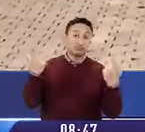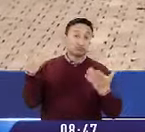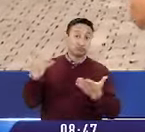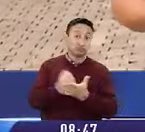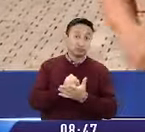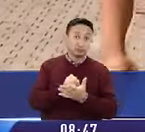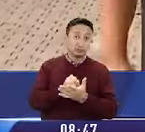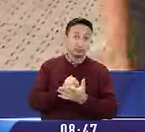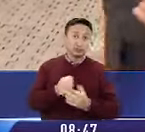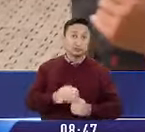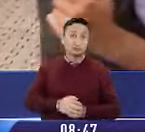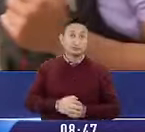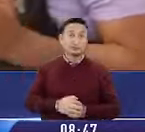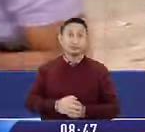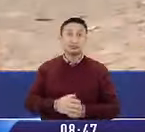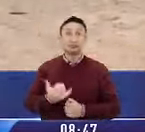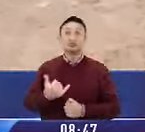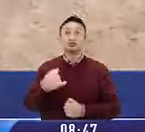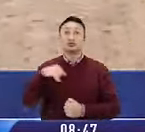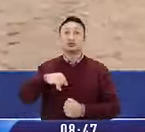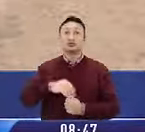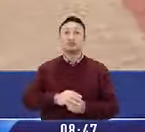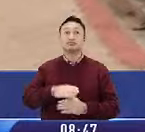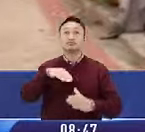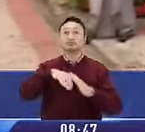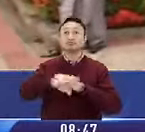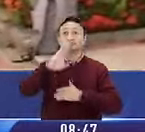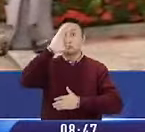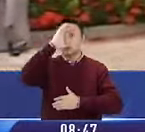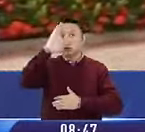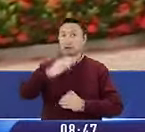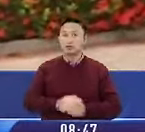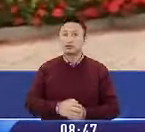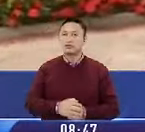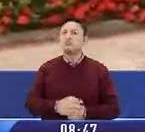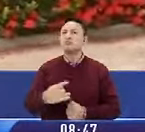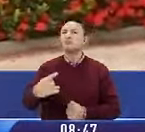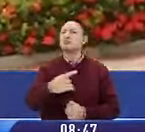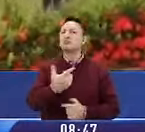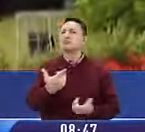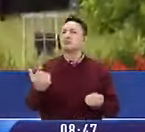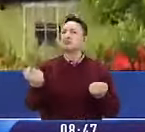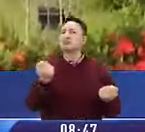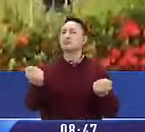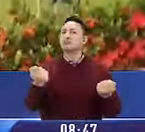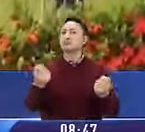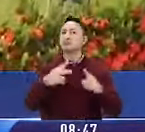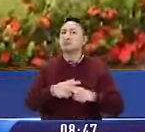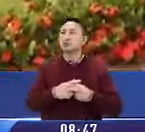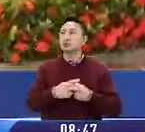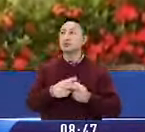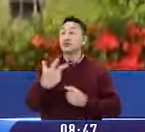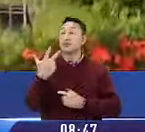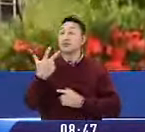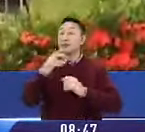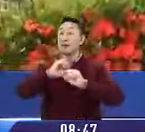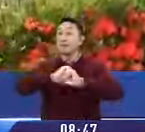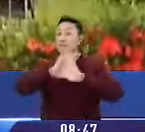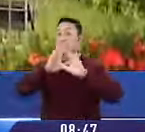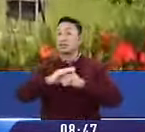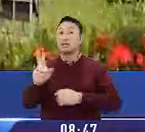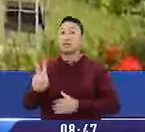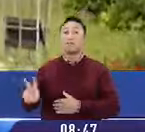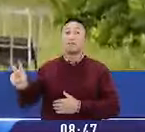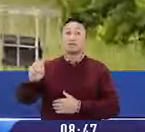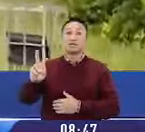incautadas, deja hasta el momento un operativo policial. Esta redada empezó a las 3 de la mañana de este